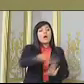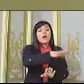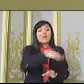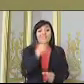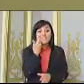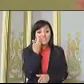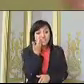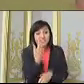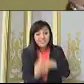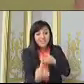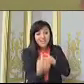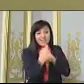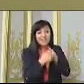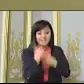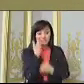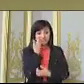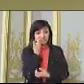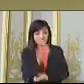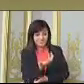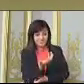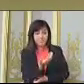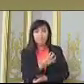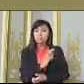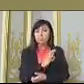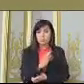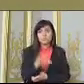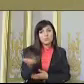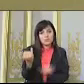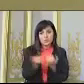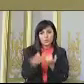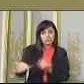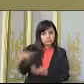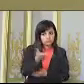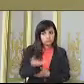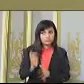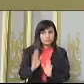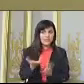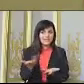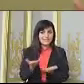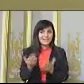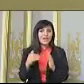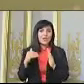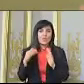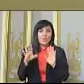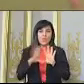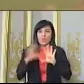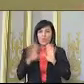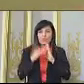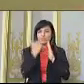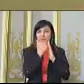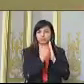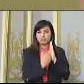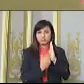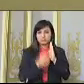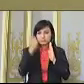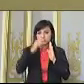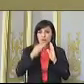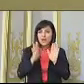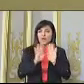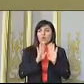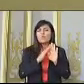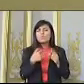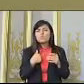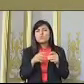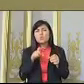inscribirse. Simplemente ustedes hicieron un marco genérico para facilitar la gestión. No se está incentivando